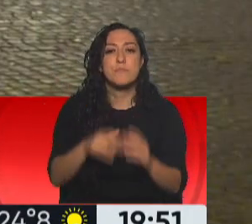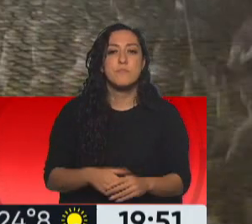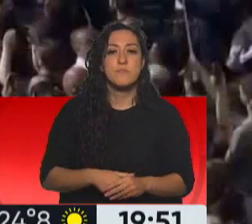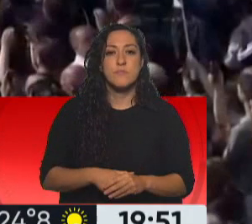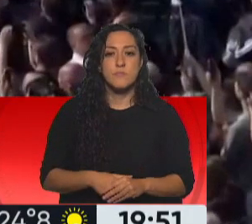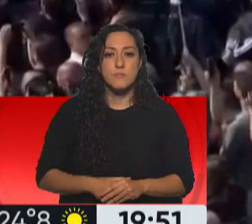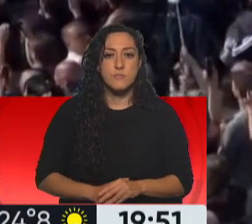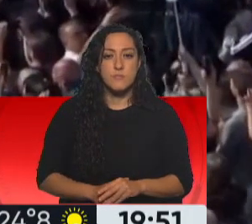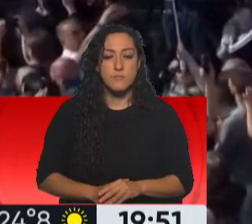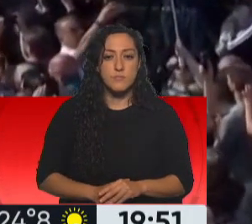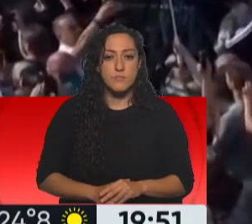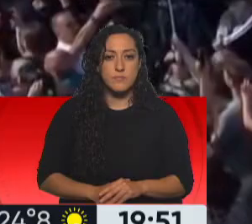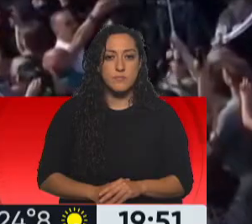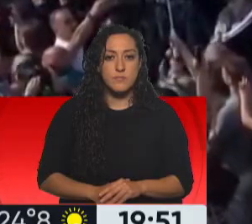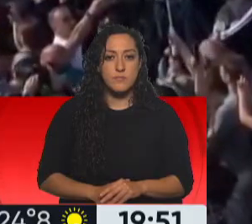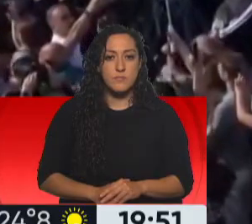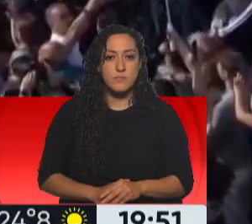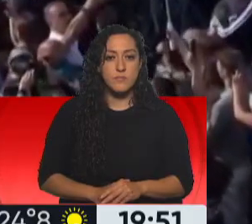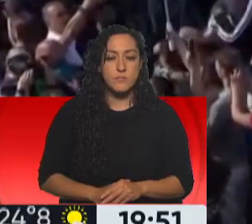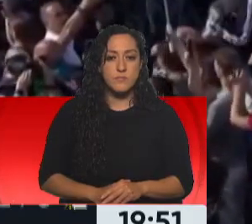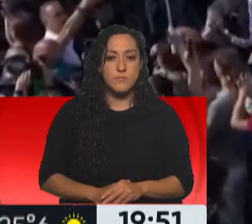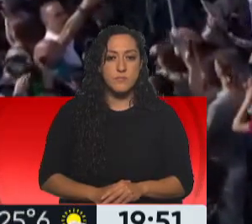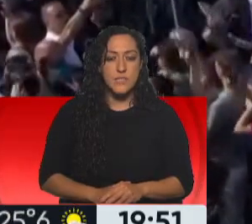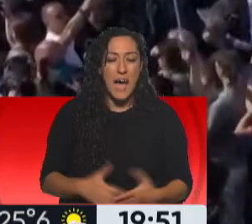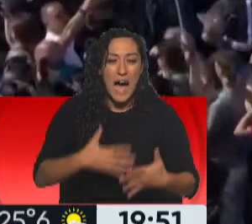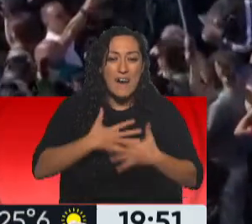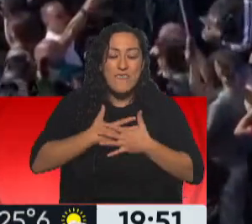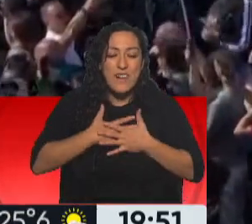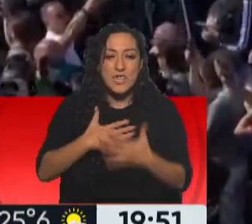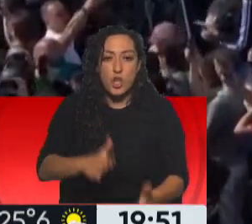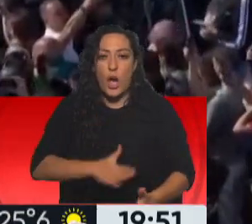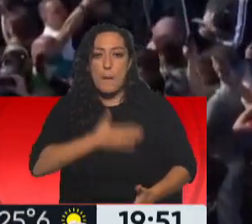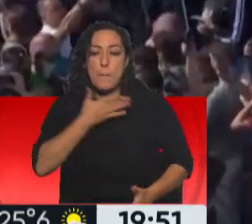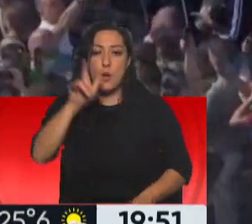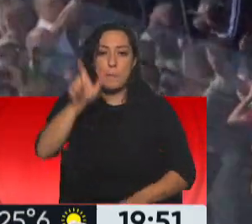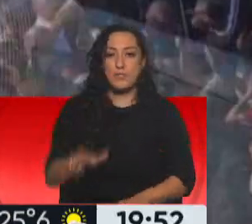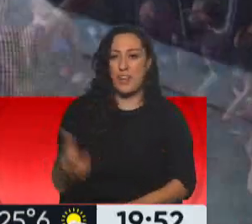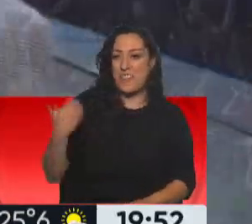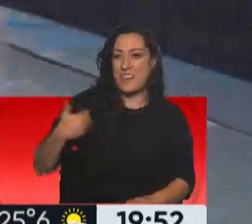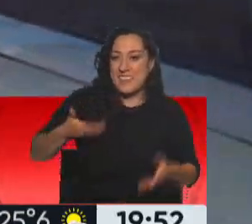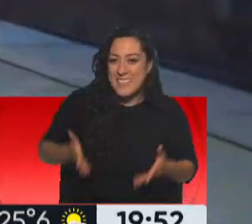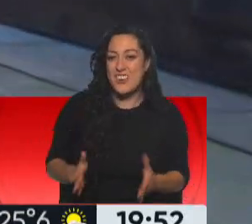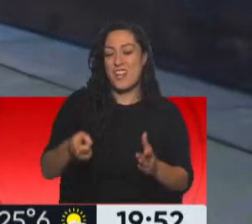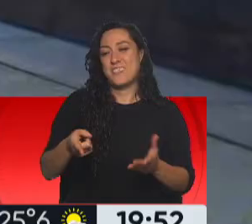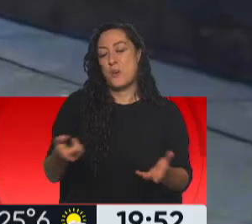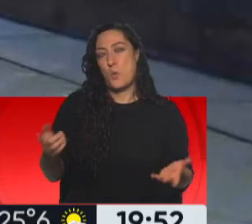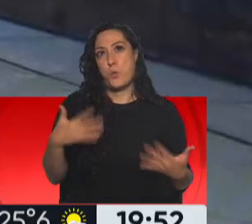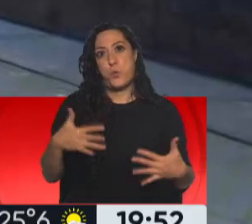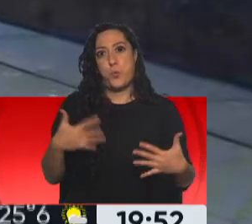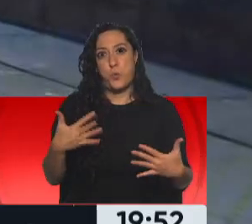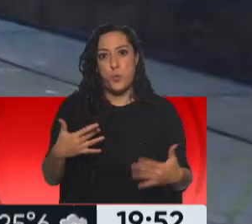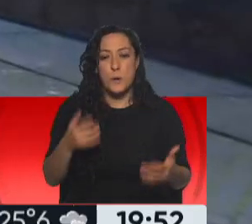escuchamos. La cantidad de demostración de afecto, de amor hacia un argentino, por supuesto que como argentinos nos llena de